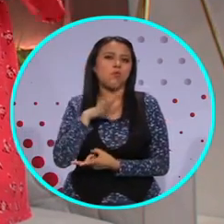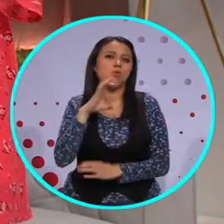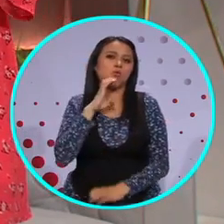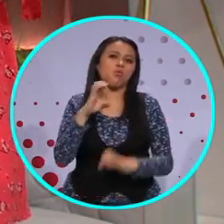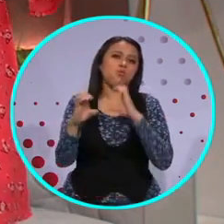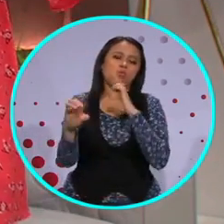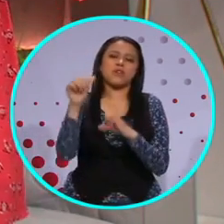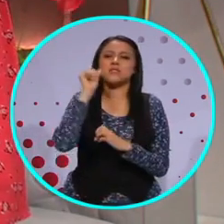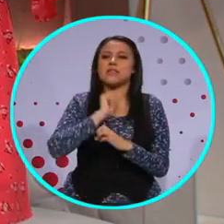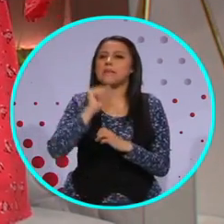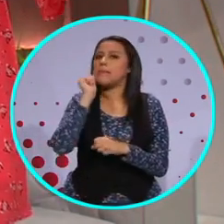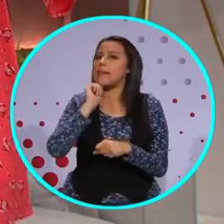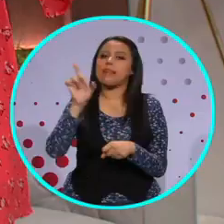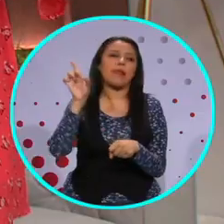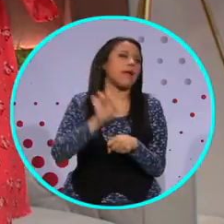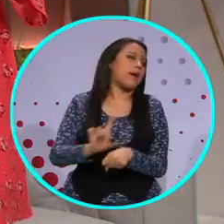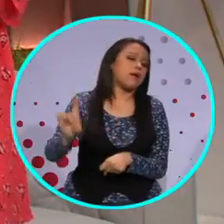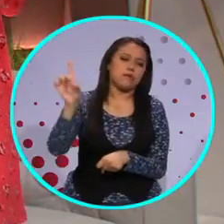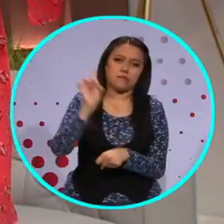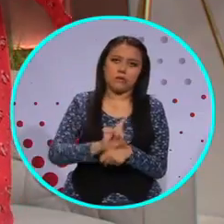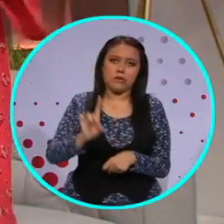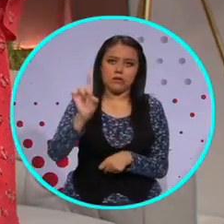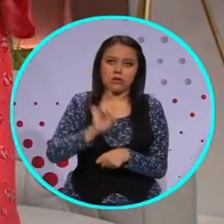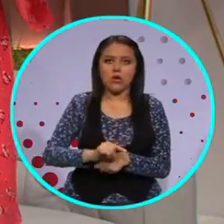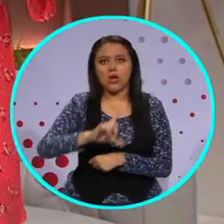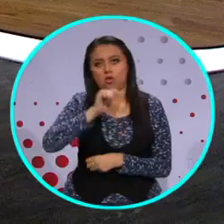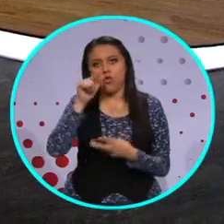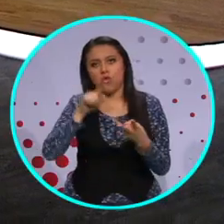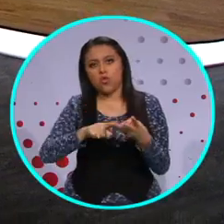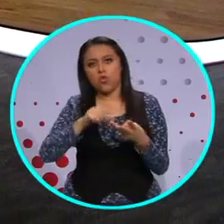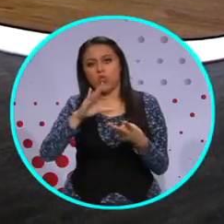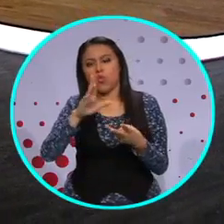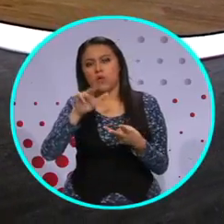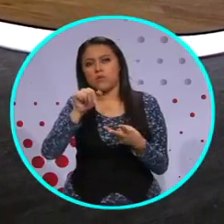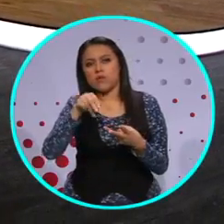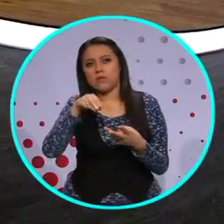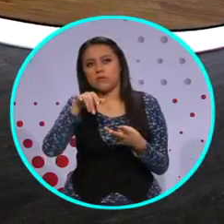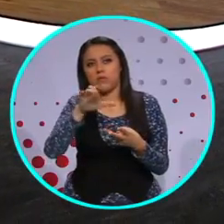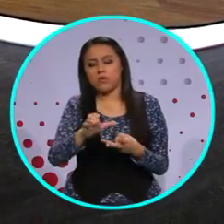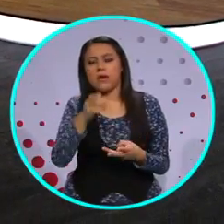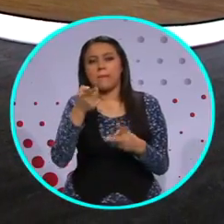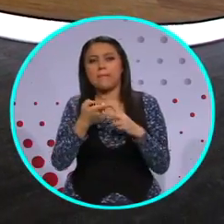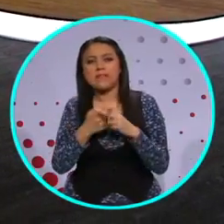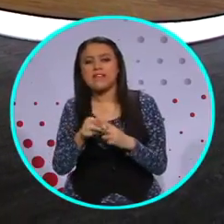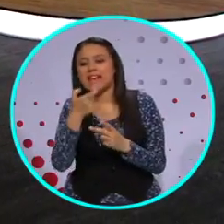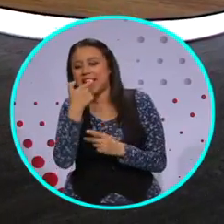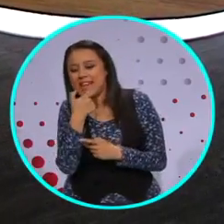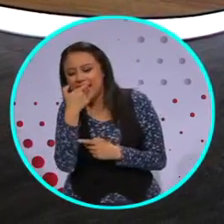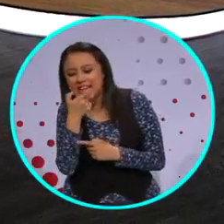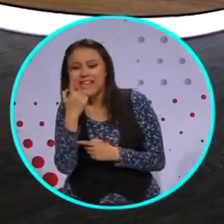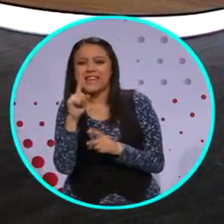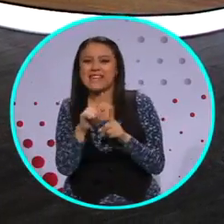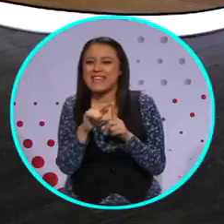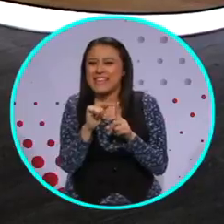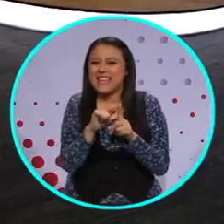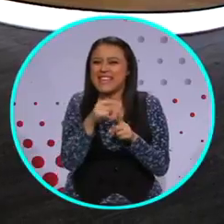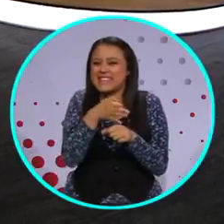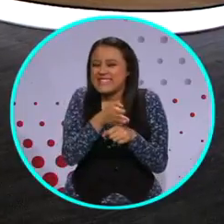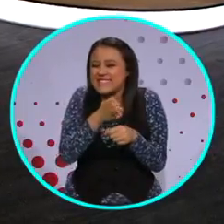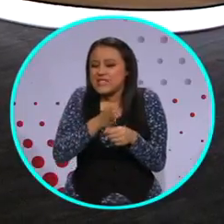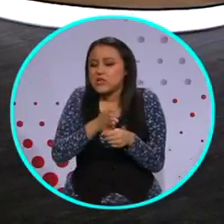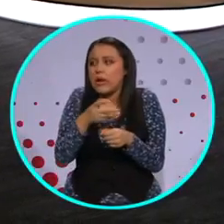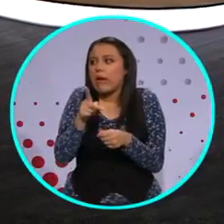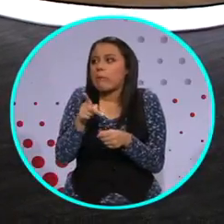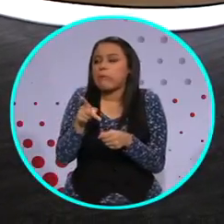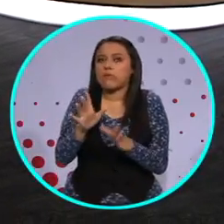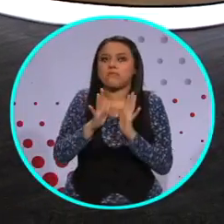era la noticia diario y después entré a cuauhtémoc que todo empezó como un chiste y un circo y nadie lo creía y finalmente nos está demostrando